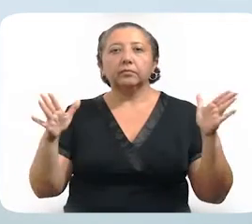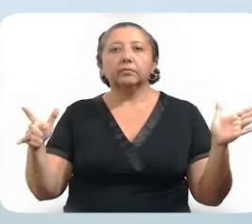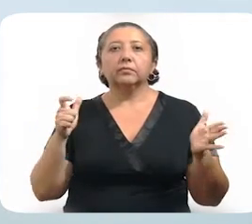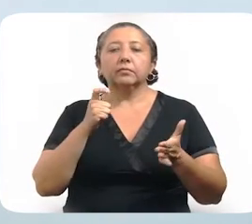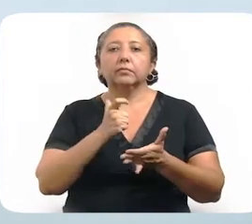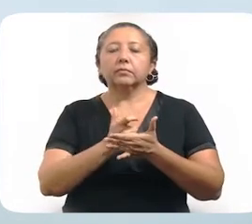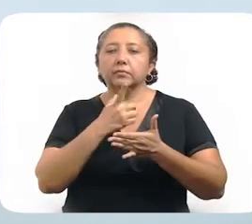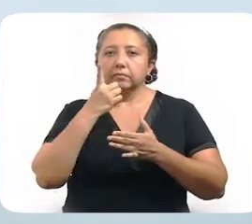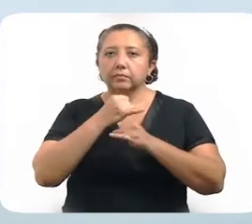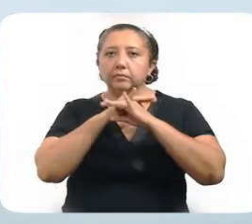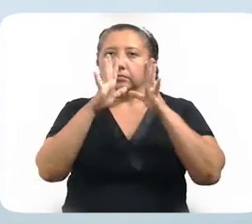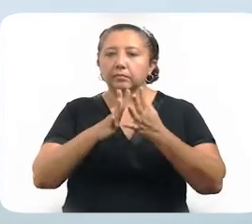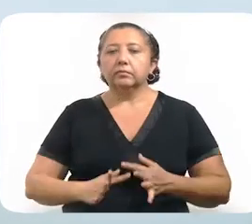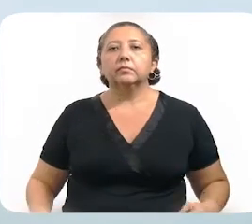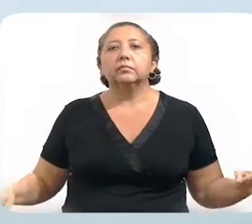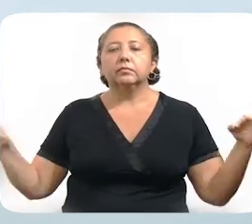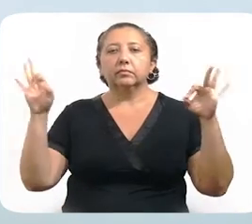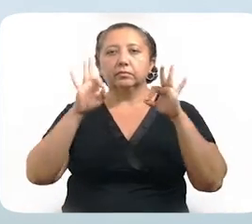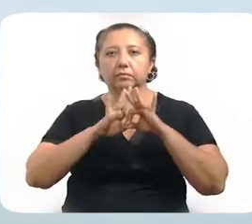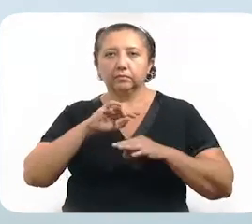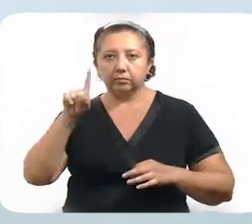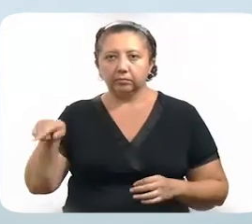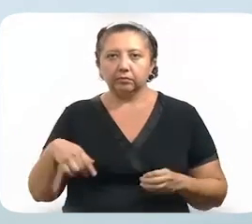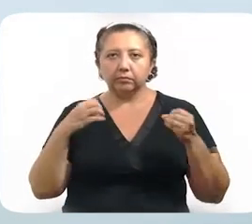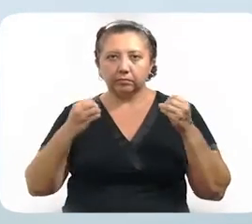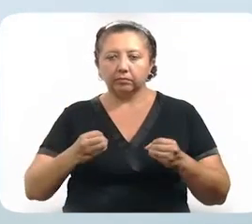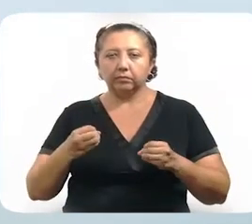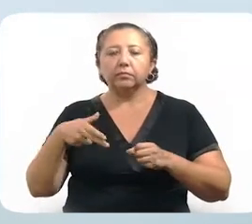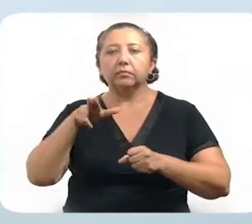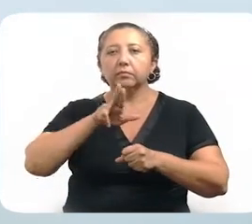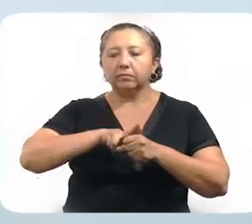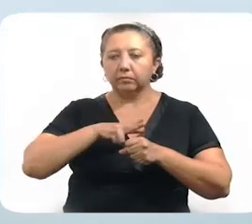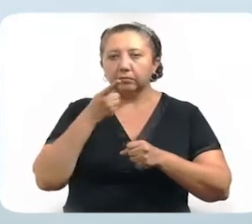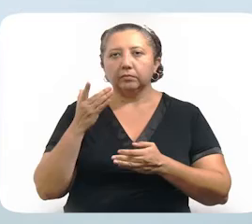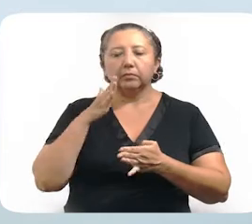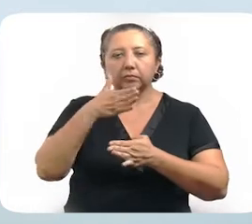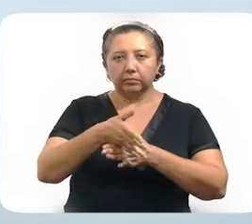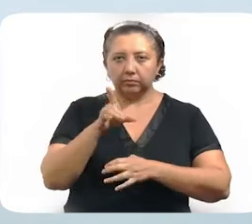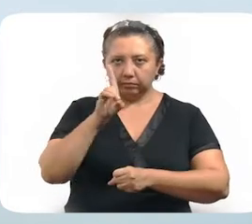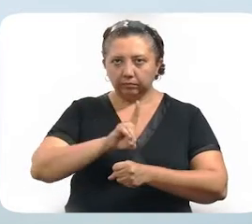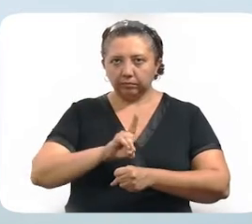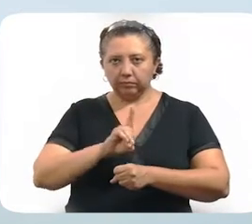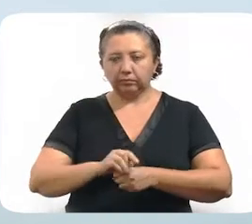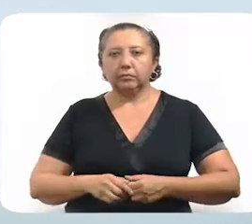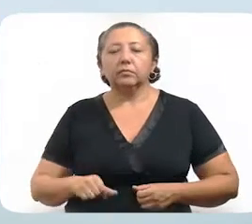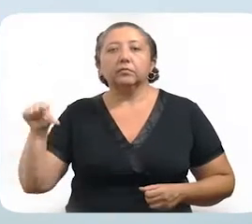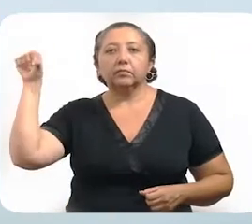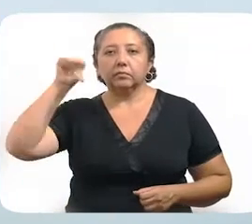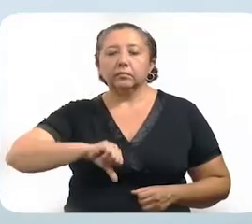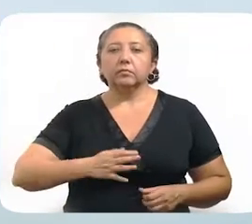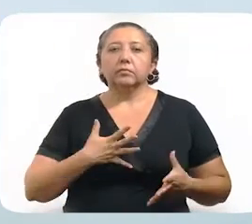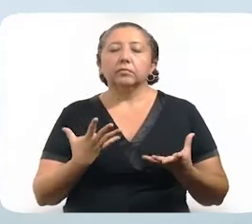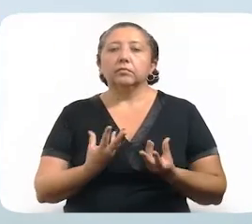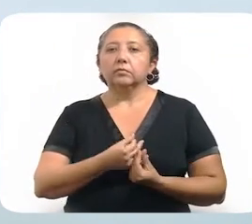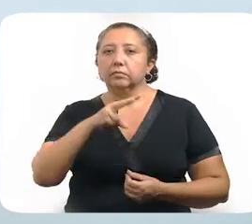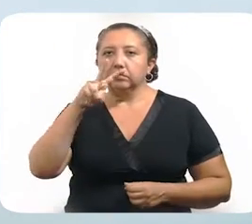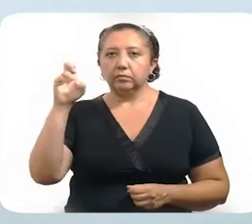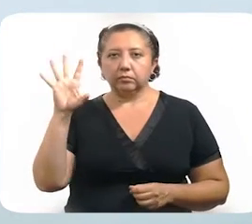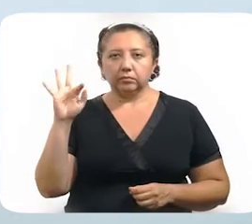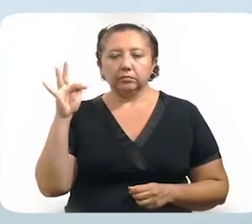económica los datos más importantes son la ocupación hospitalaria y los ingresos diarios el día de hoy tenemos